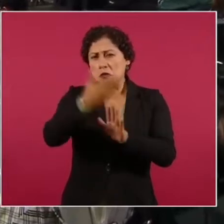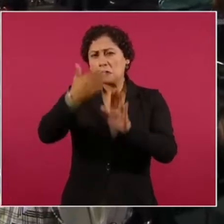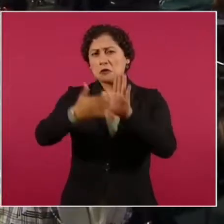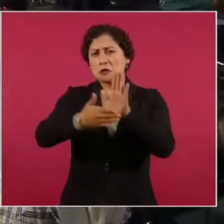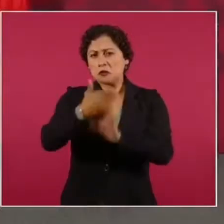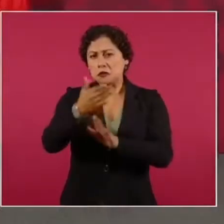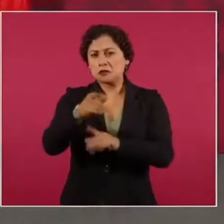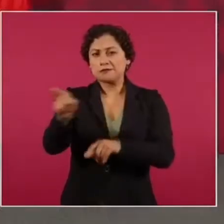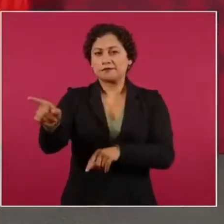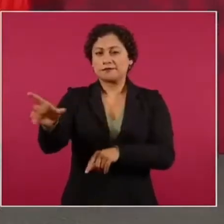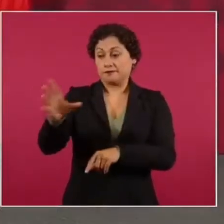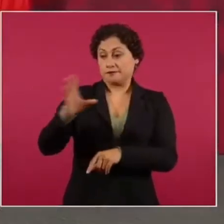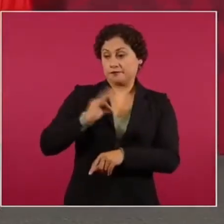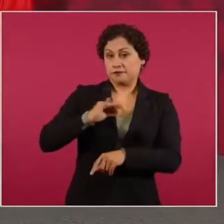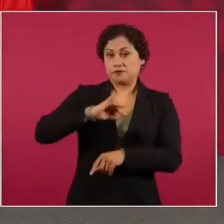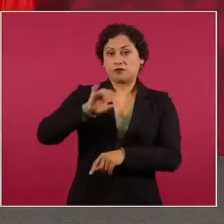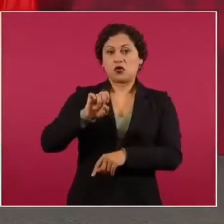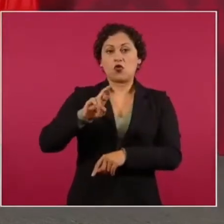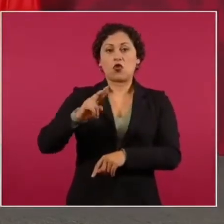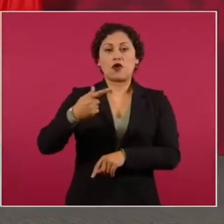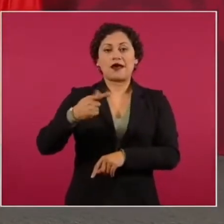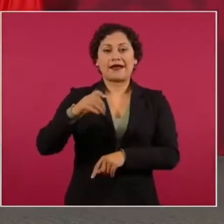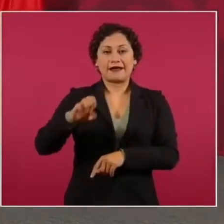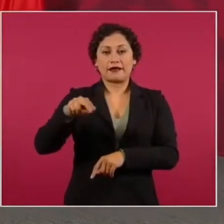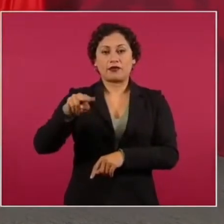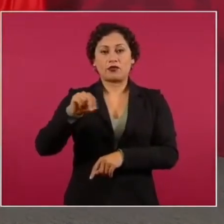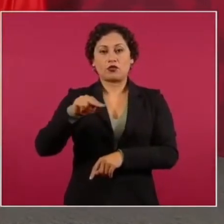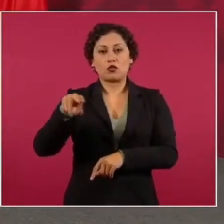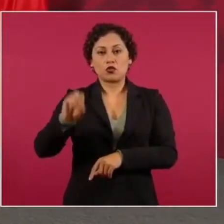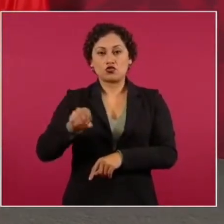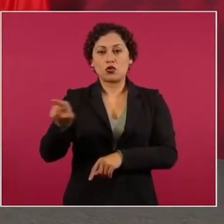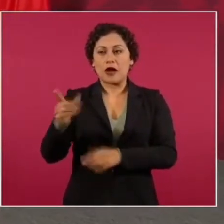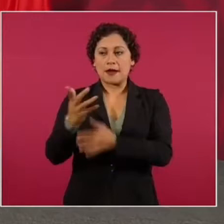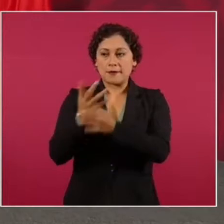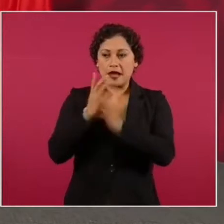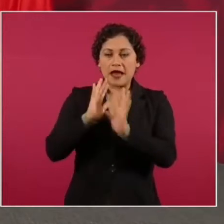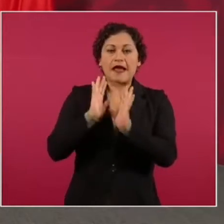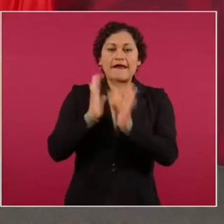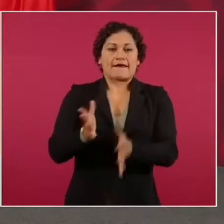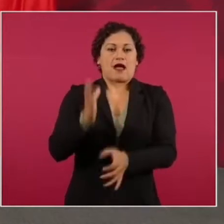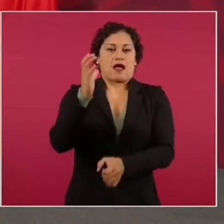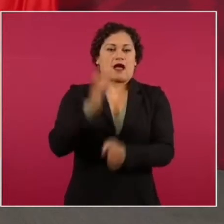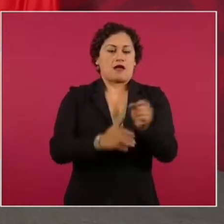Jorge Nuño que ya se concluyó ese tramo.